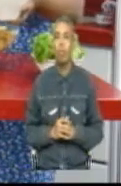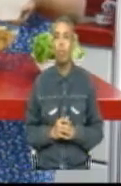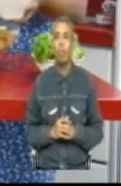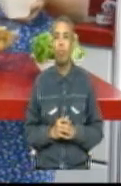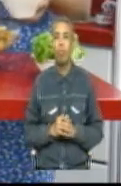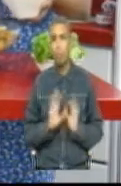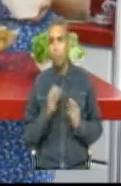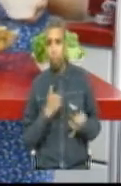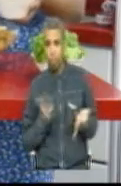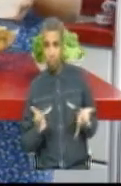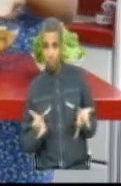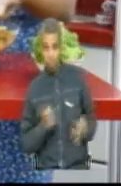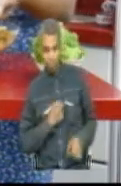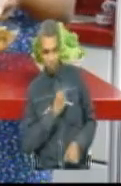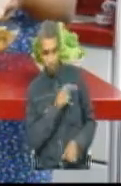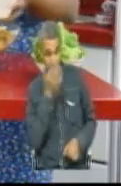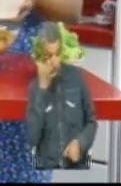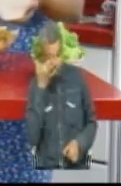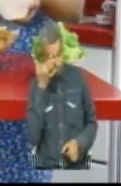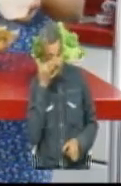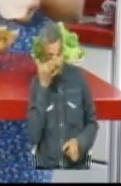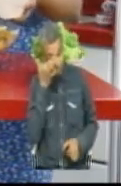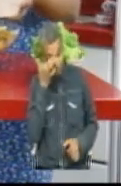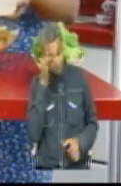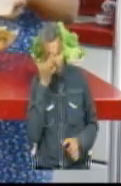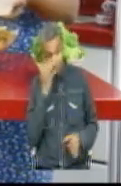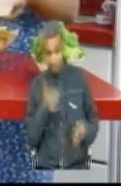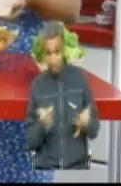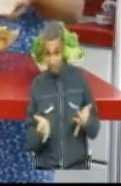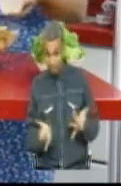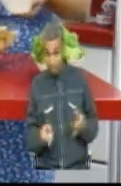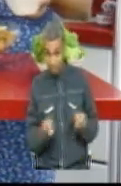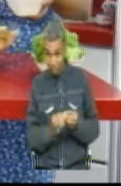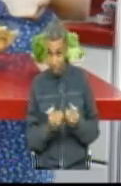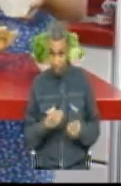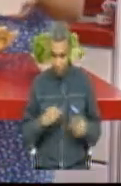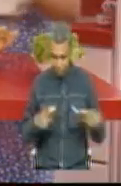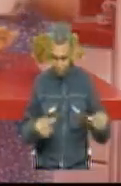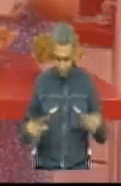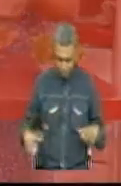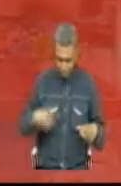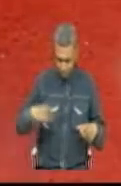un poquitico que christina adelante un poco su plato y empezamos a emplatar ok